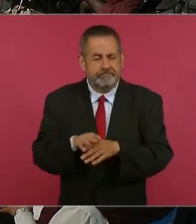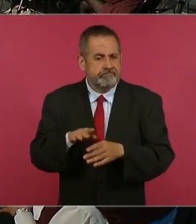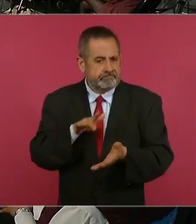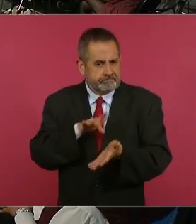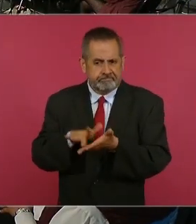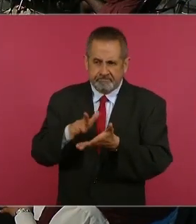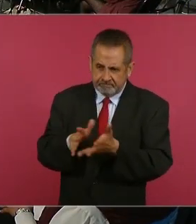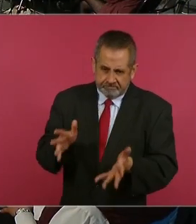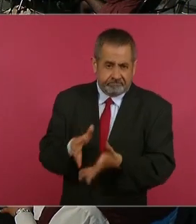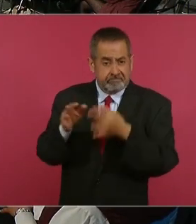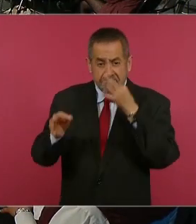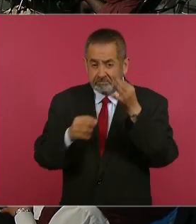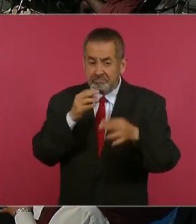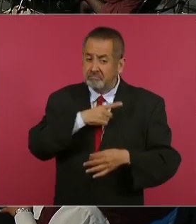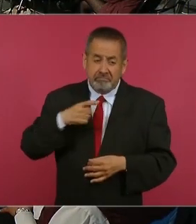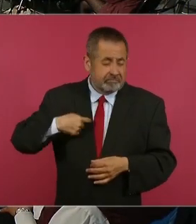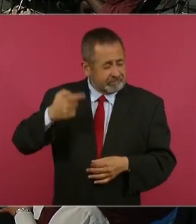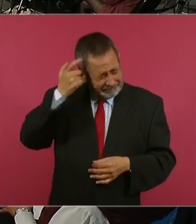fomentarla,